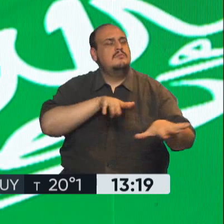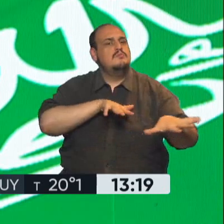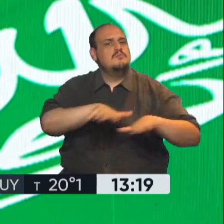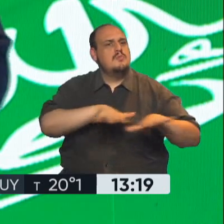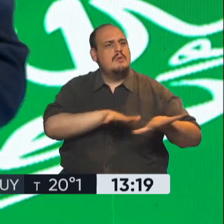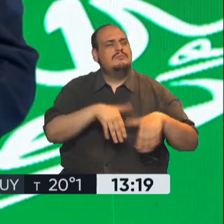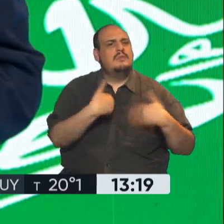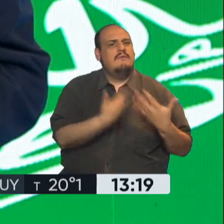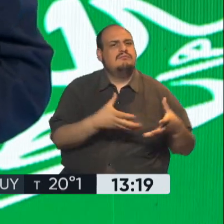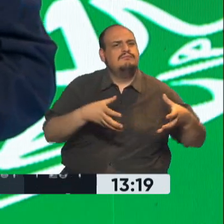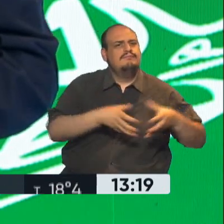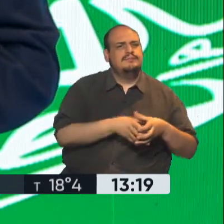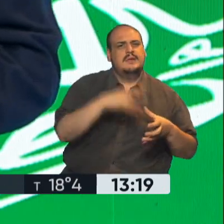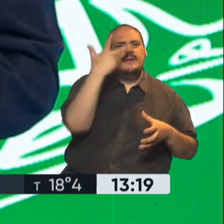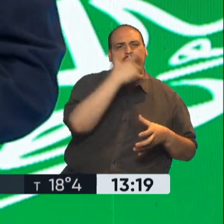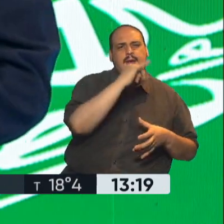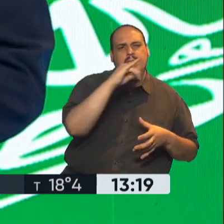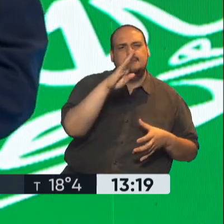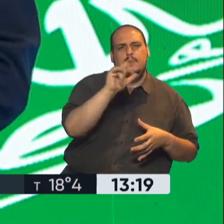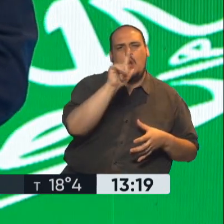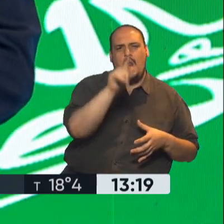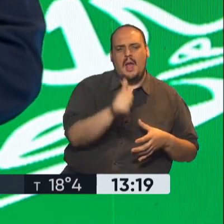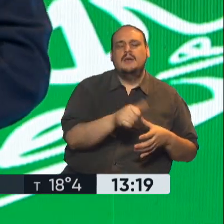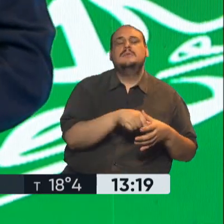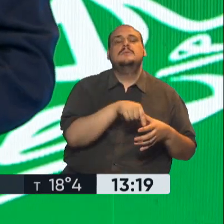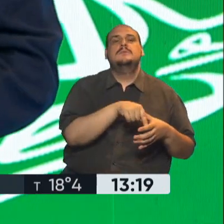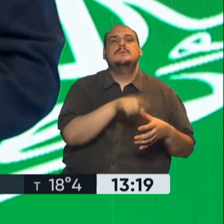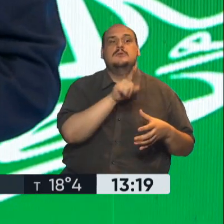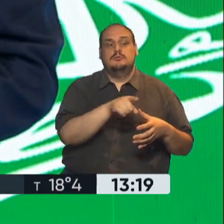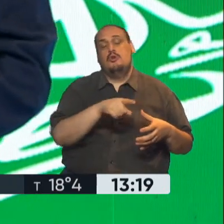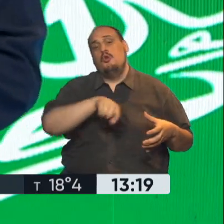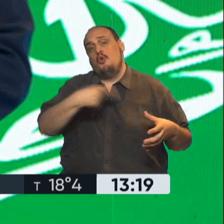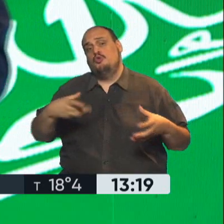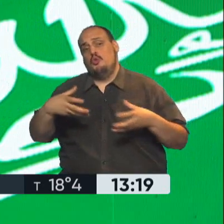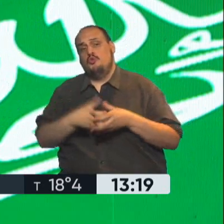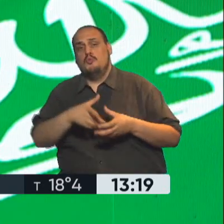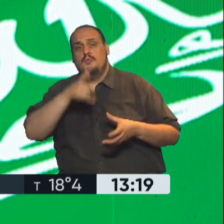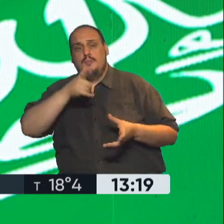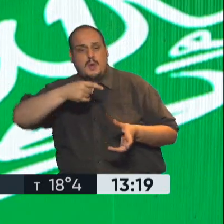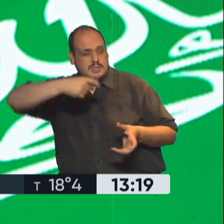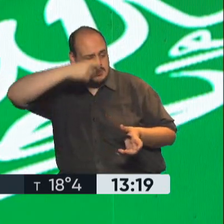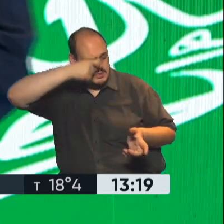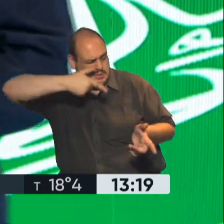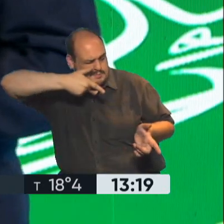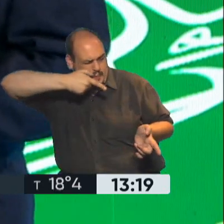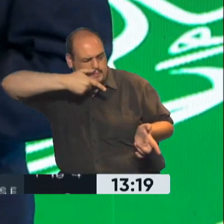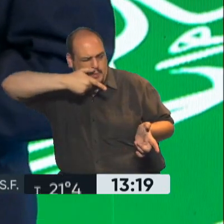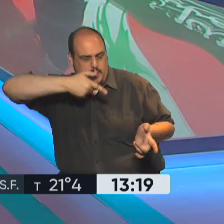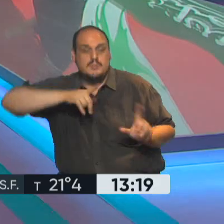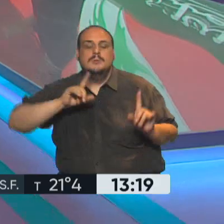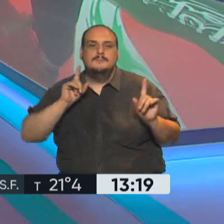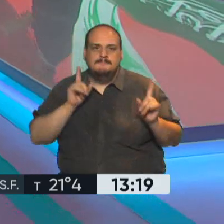cercano a Hezbollah que fue atacado por otras fuerzas, o sea, hubo francotiradores, y es otro de los problemas que está en